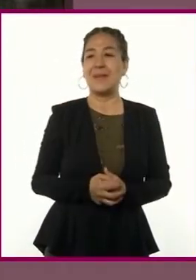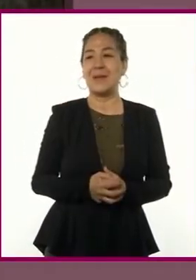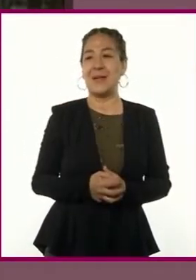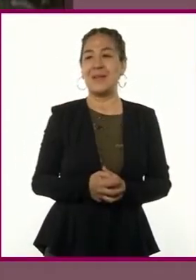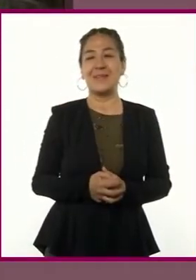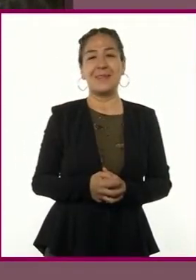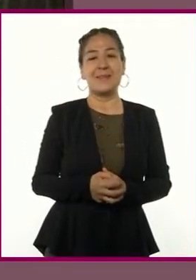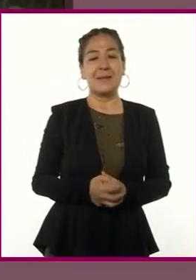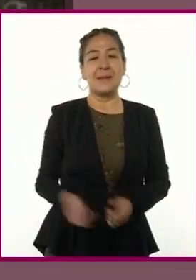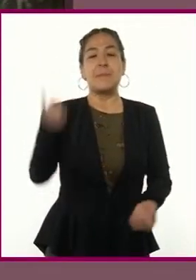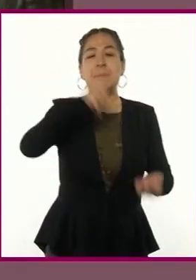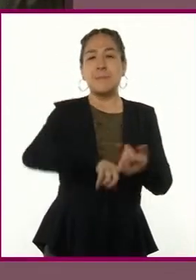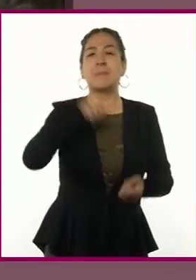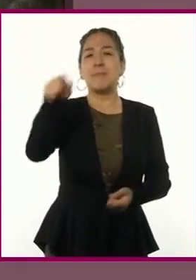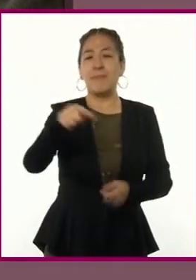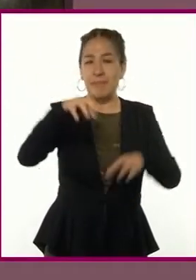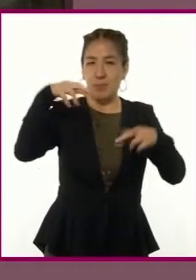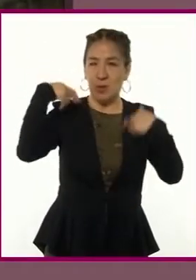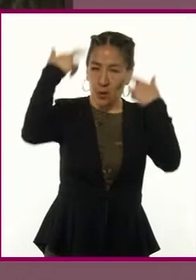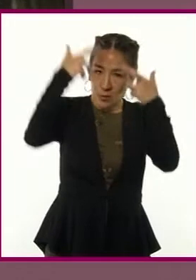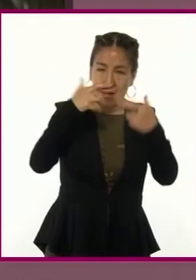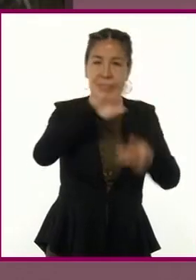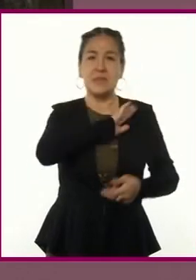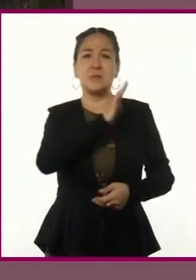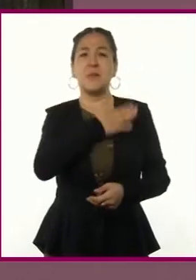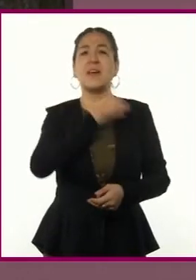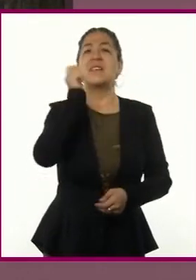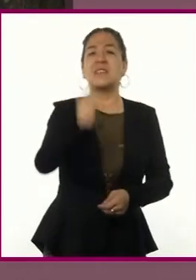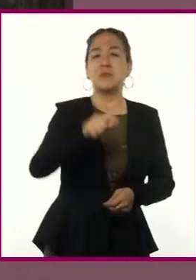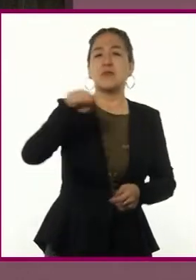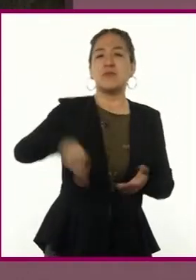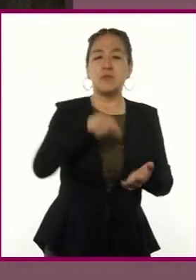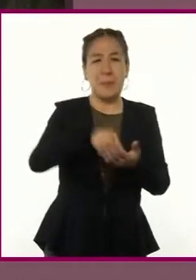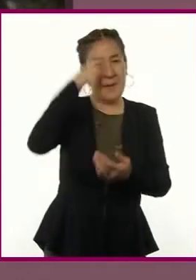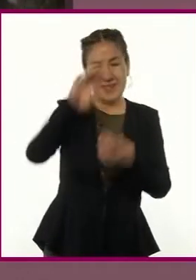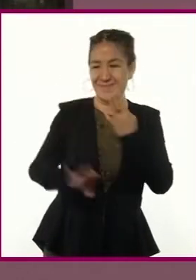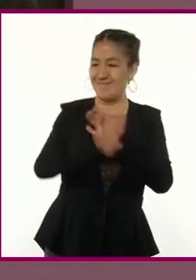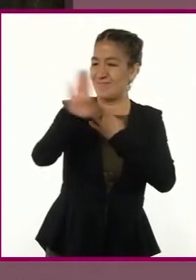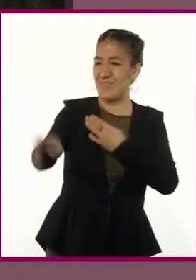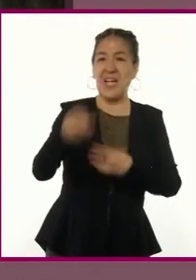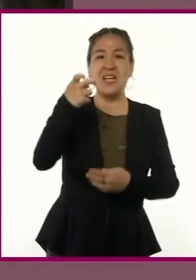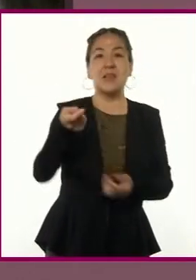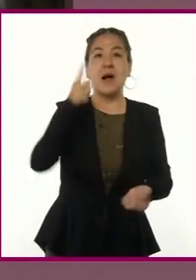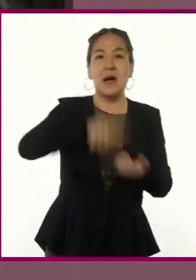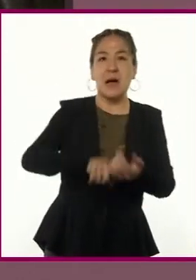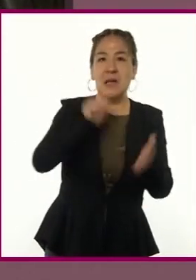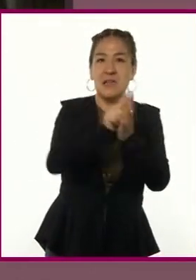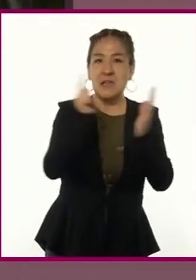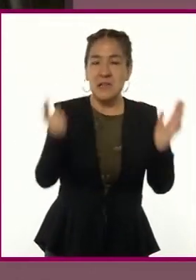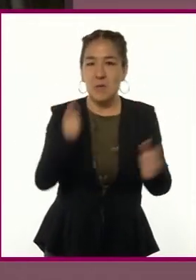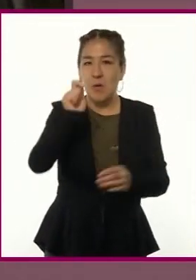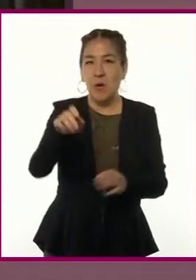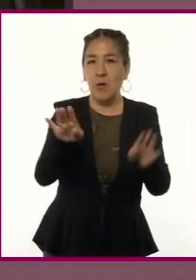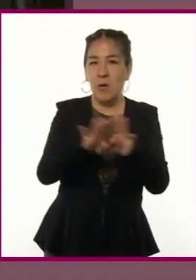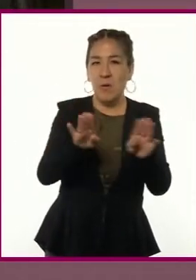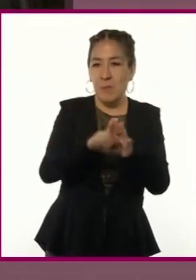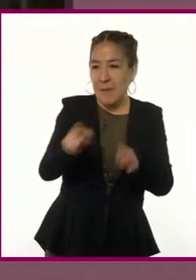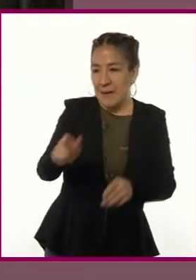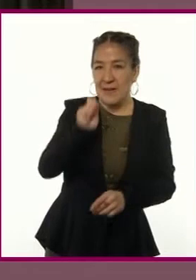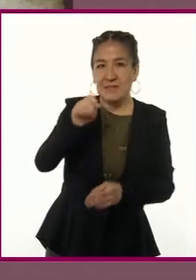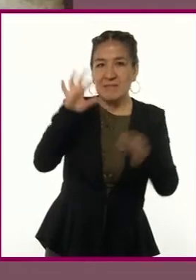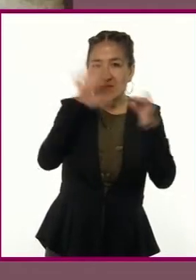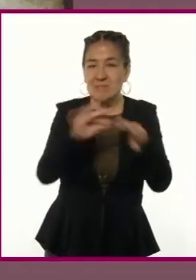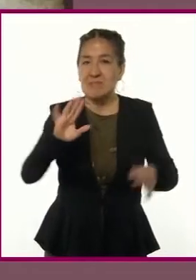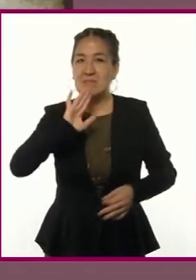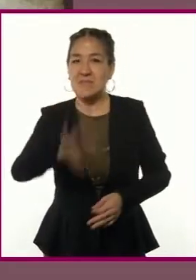La corona española mantenía un estricto control para evitar la entrada de libros prohibidos por la Santa Inquisición a sus colonias